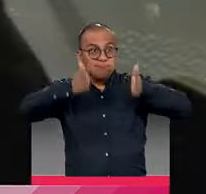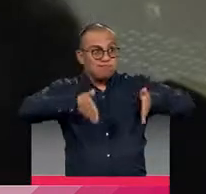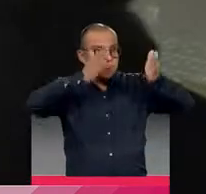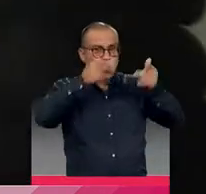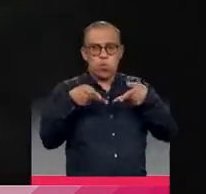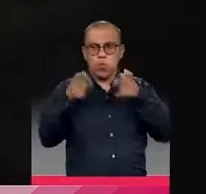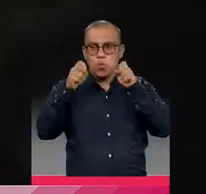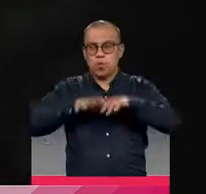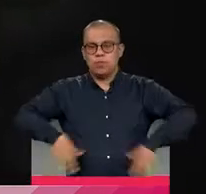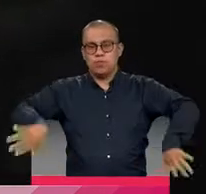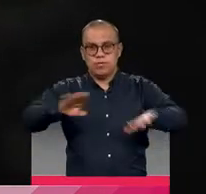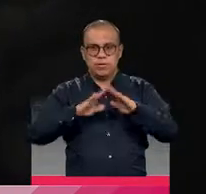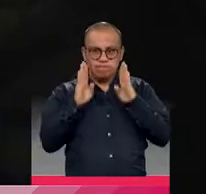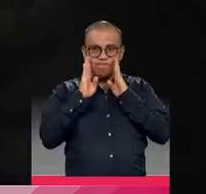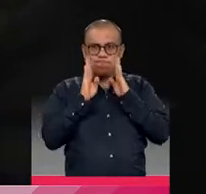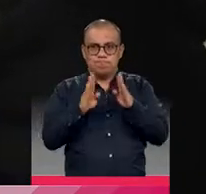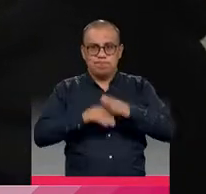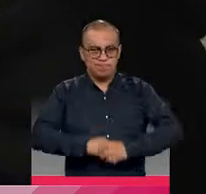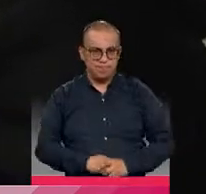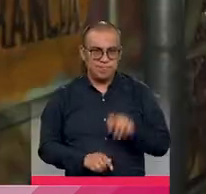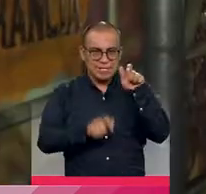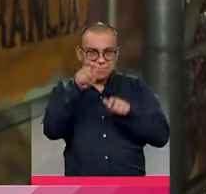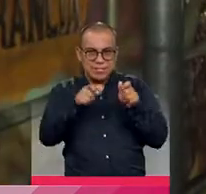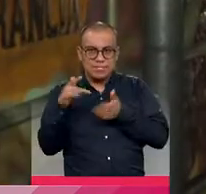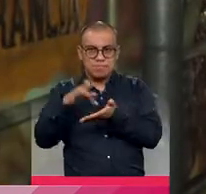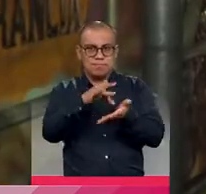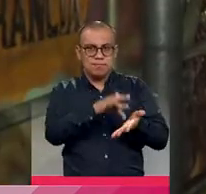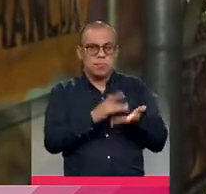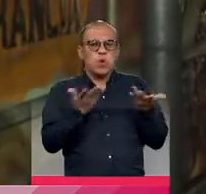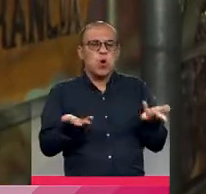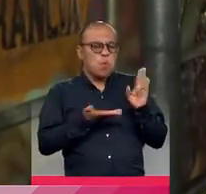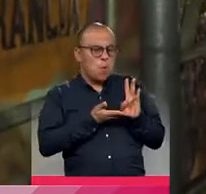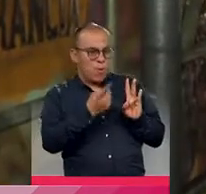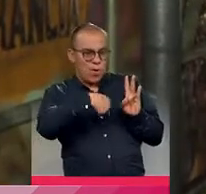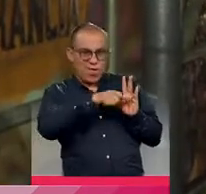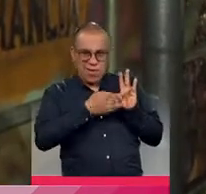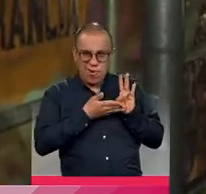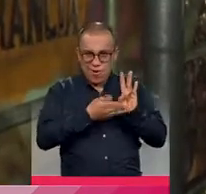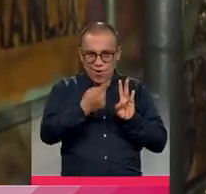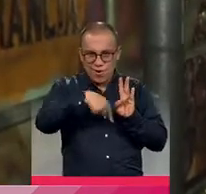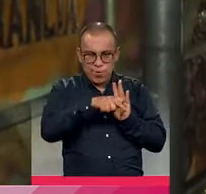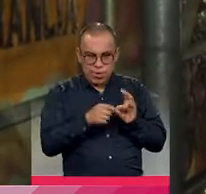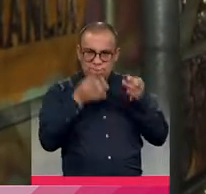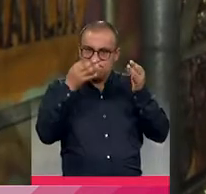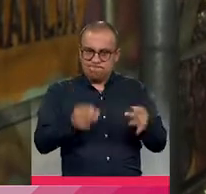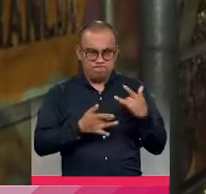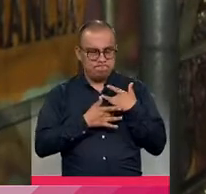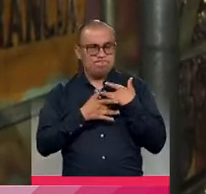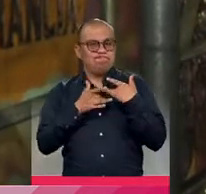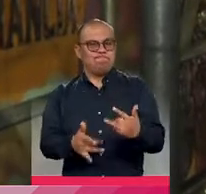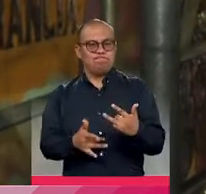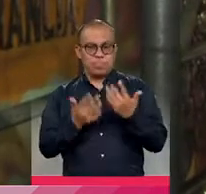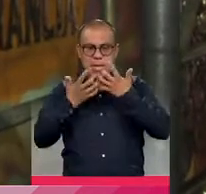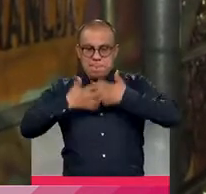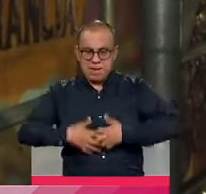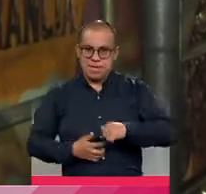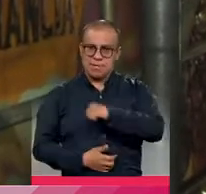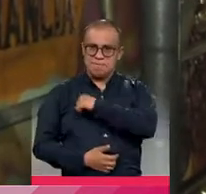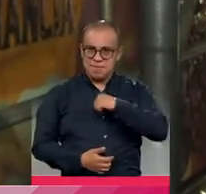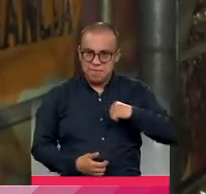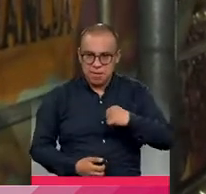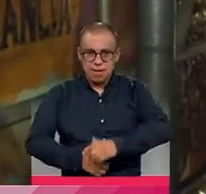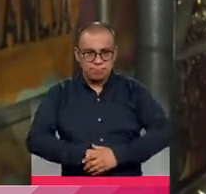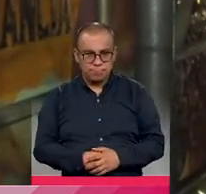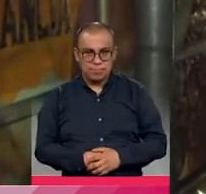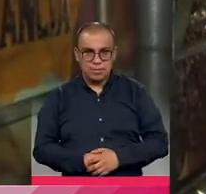un nuevo espacio de atención a los comensales. Es un modelo en el cual puro voluntariados, la empresa privada,